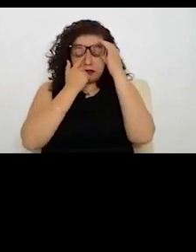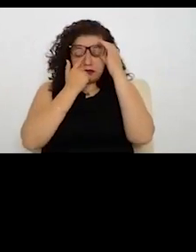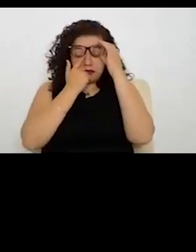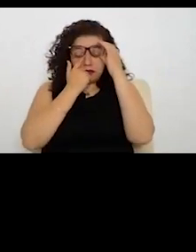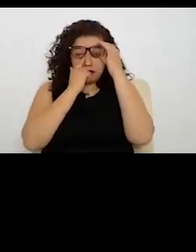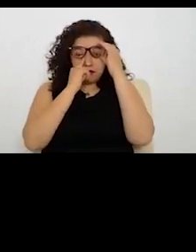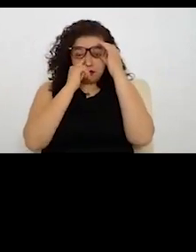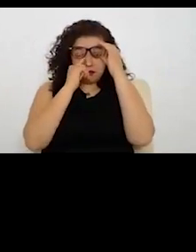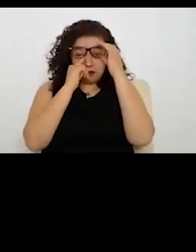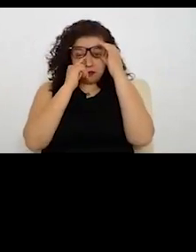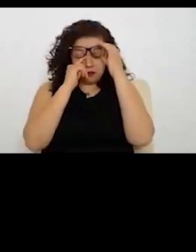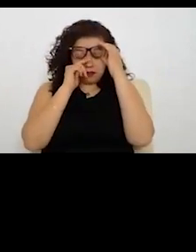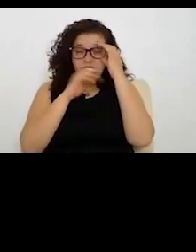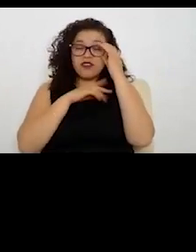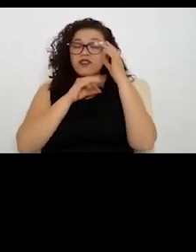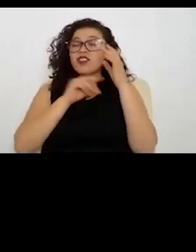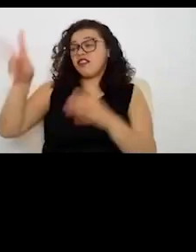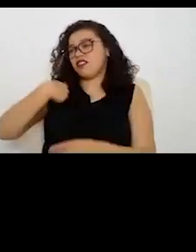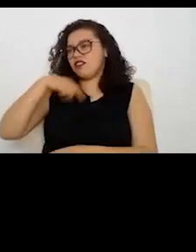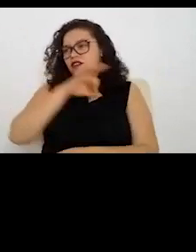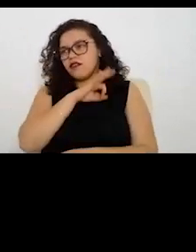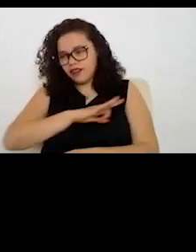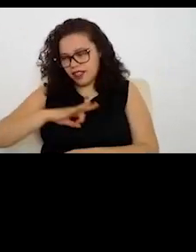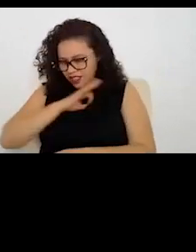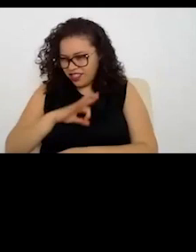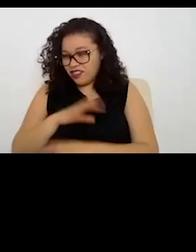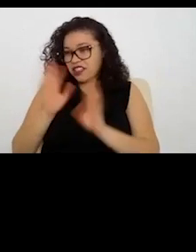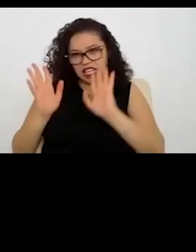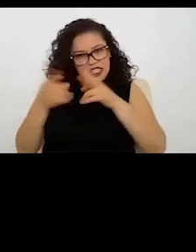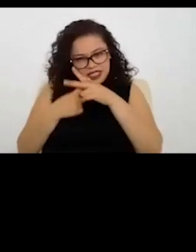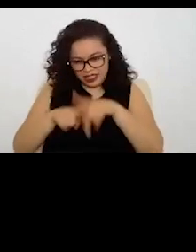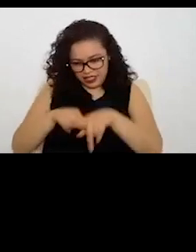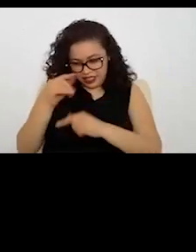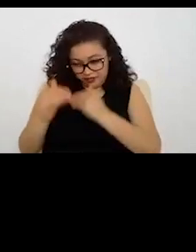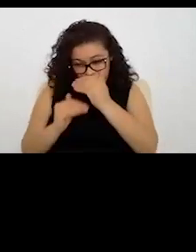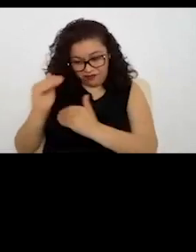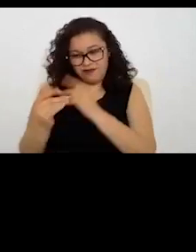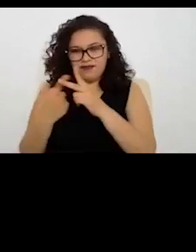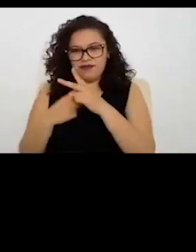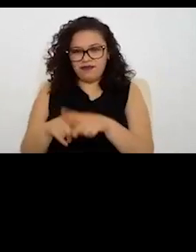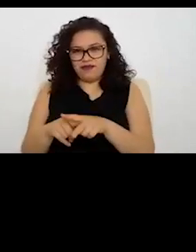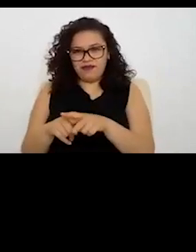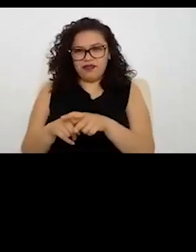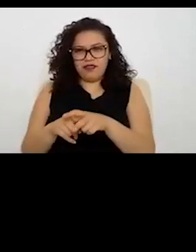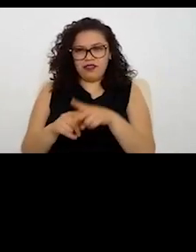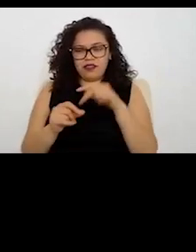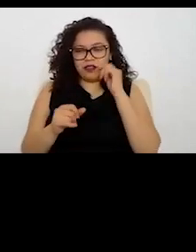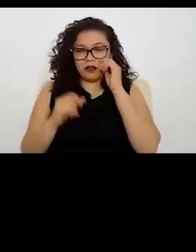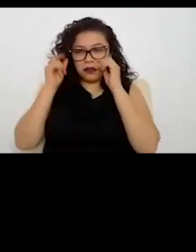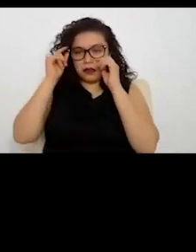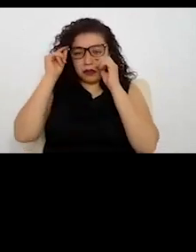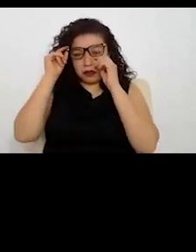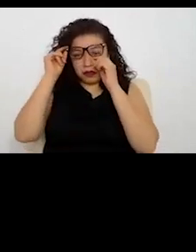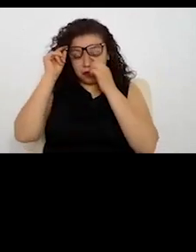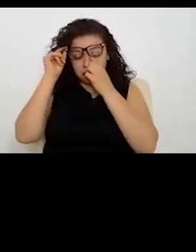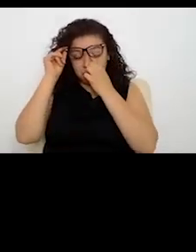nada, te felicito por, pues, de una vez ya empezarlo a implementar. Realmente es una muy buena práctica.